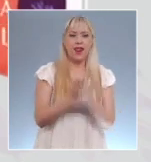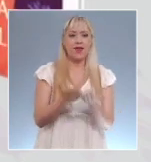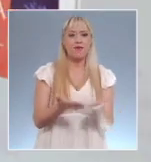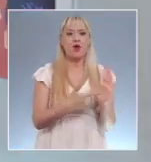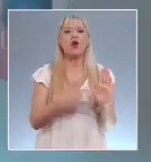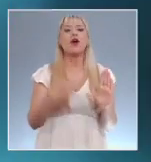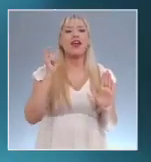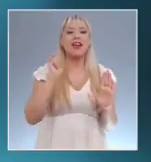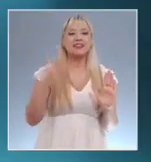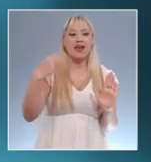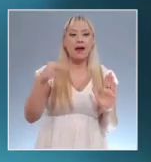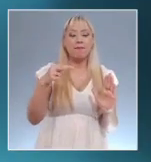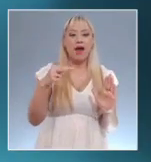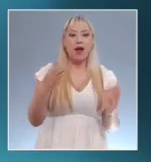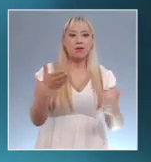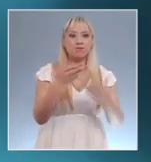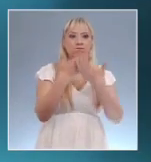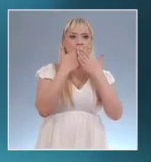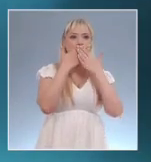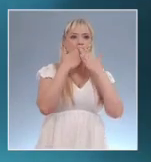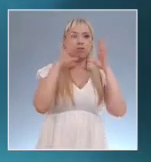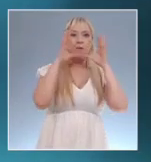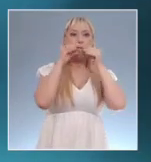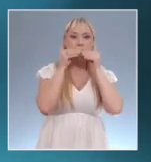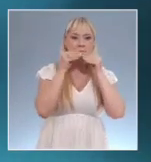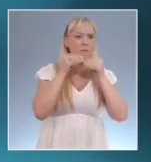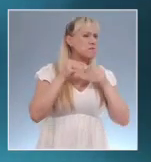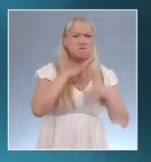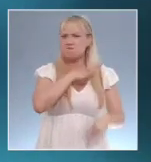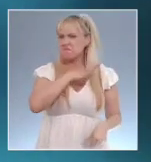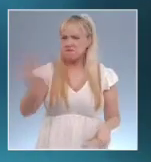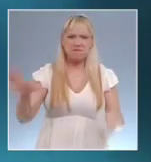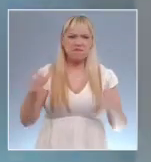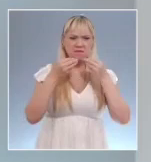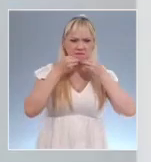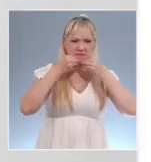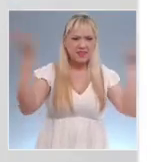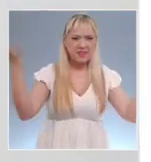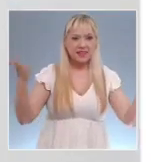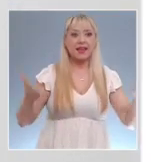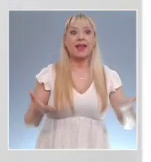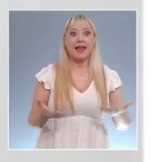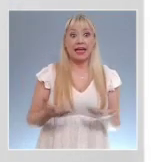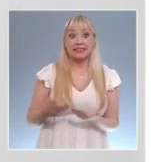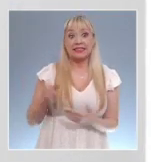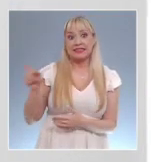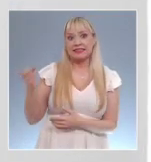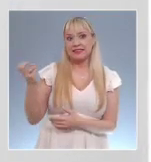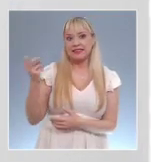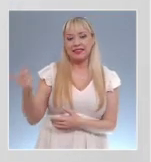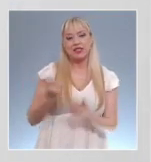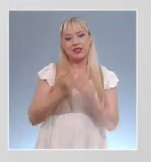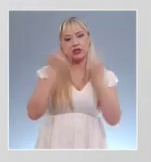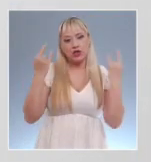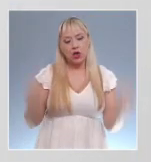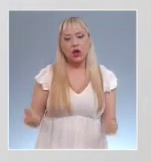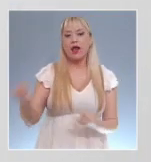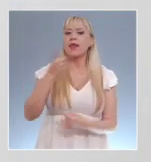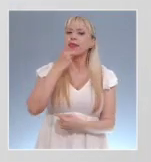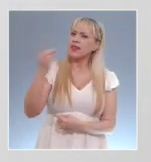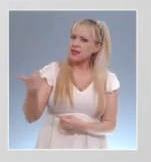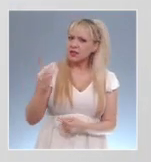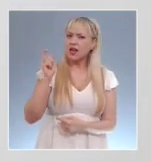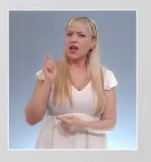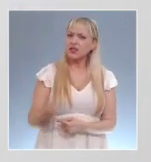Hermila Galindo, feminista y revolucionaria, de la escritora Avia Castillo, la activista señaló que solo ha habido avances en